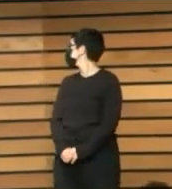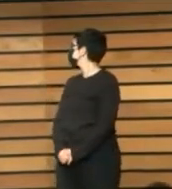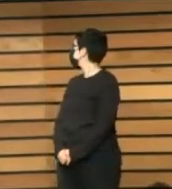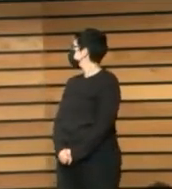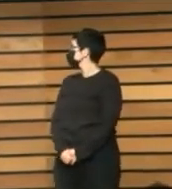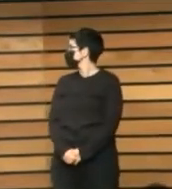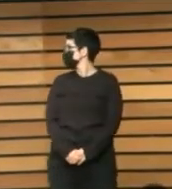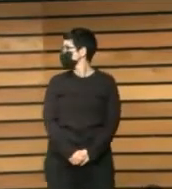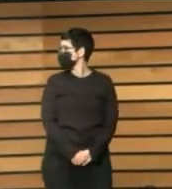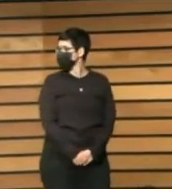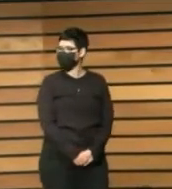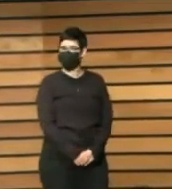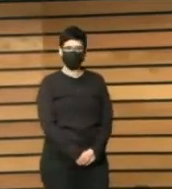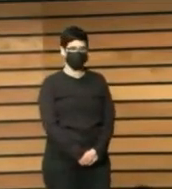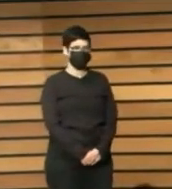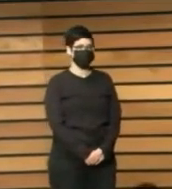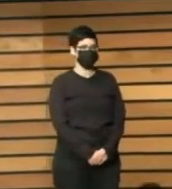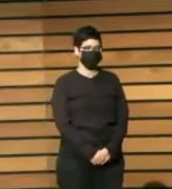Bueno,